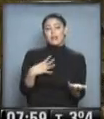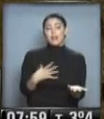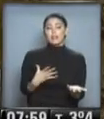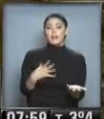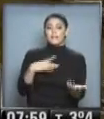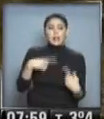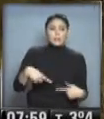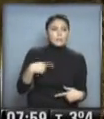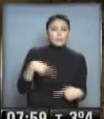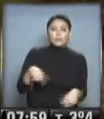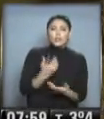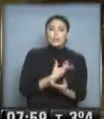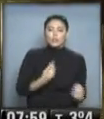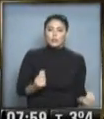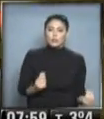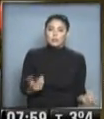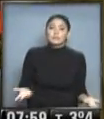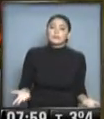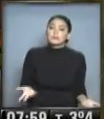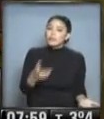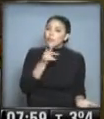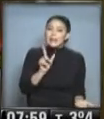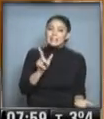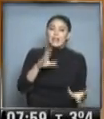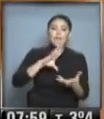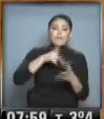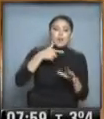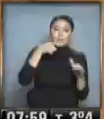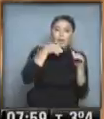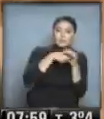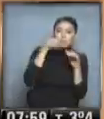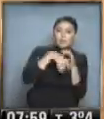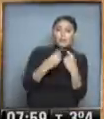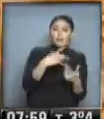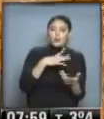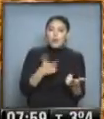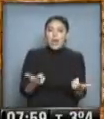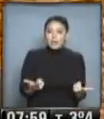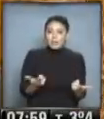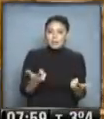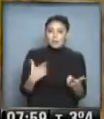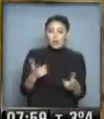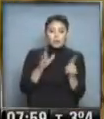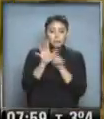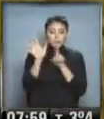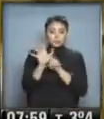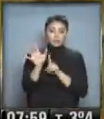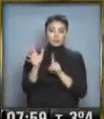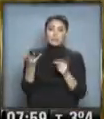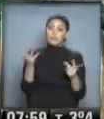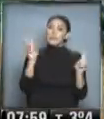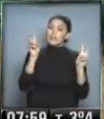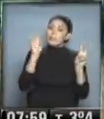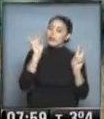producto en el mercado interno no parecería que haya entrado ni en blanco ni en negro al mercado interno la totalidad de este producto es un